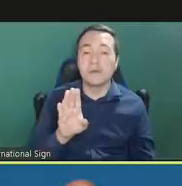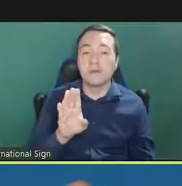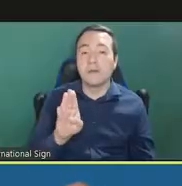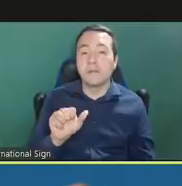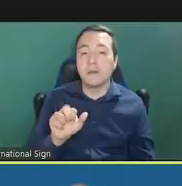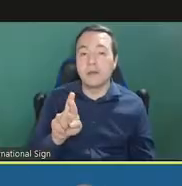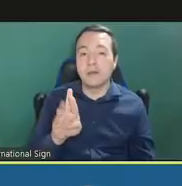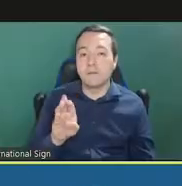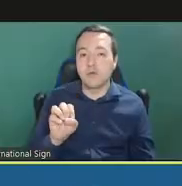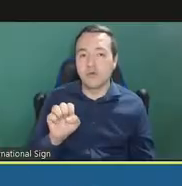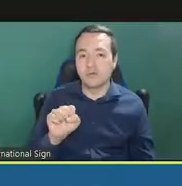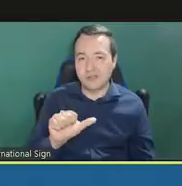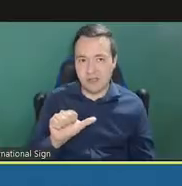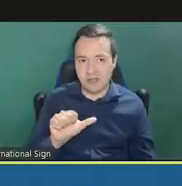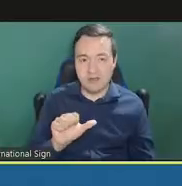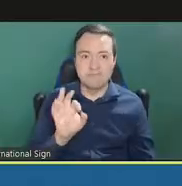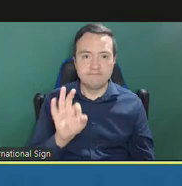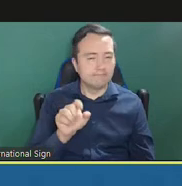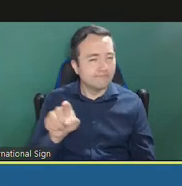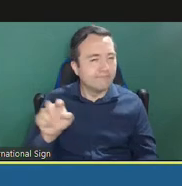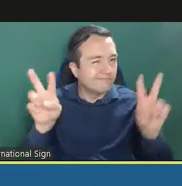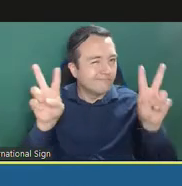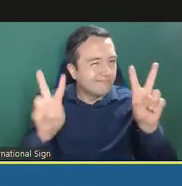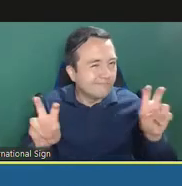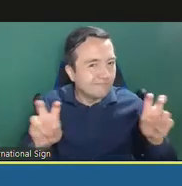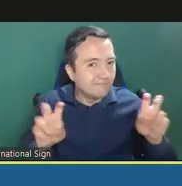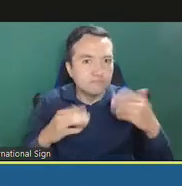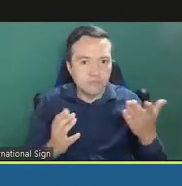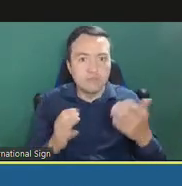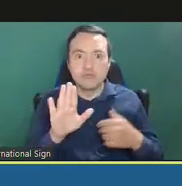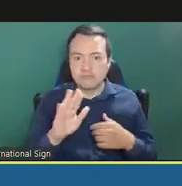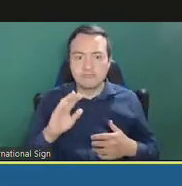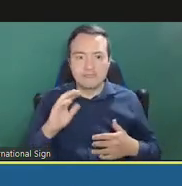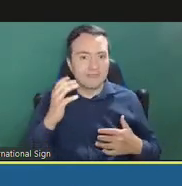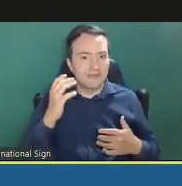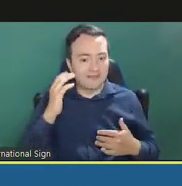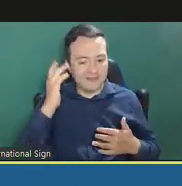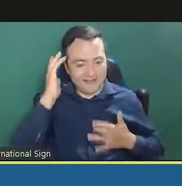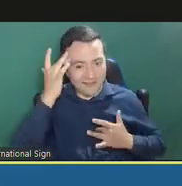a las gentes en las américas